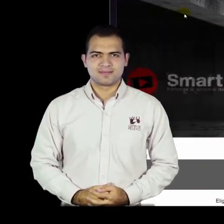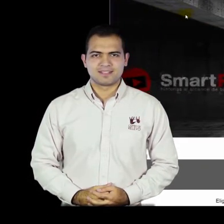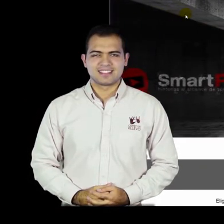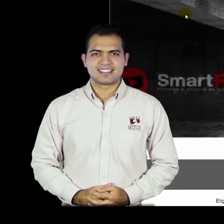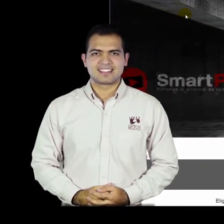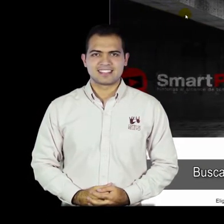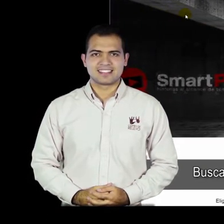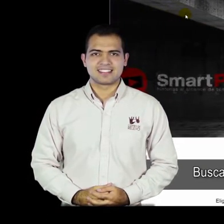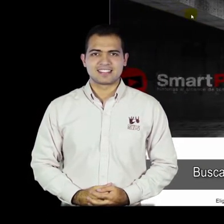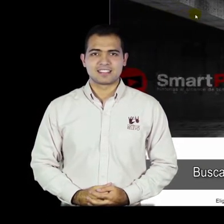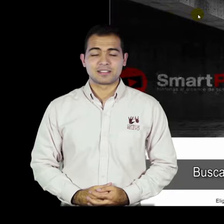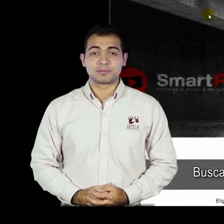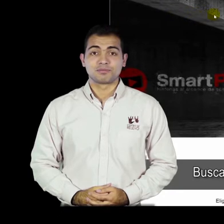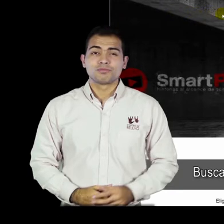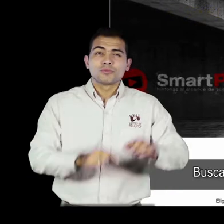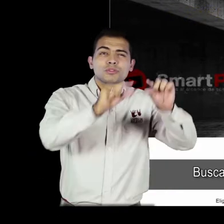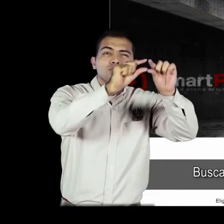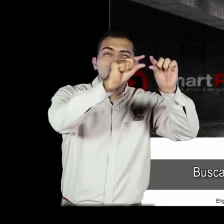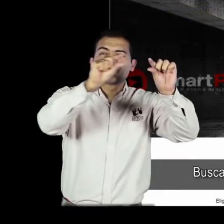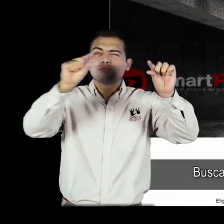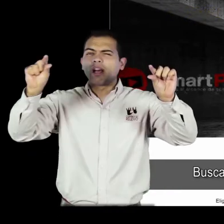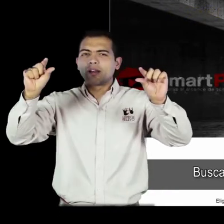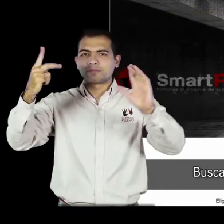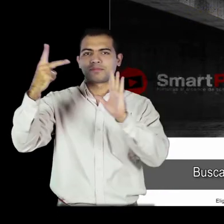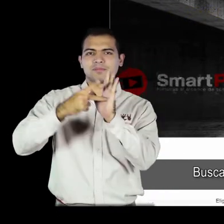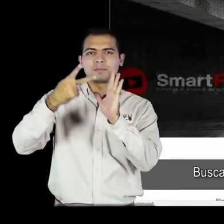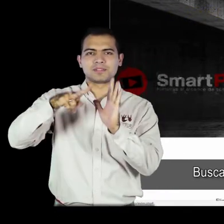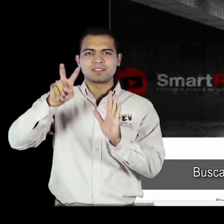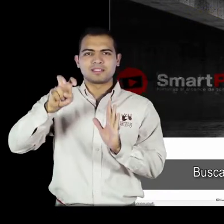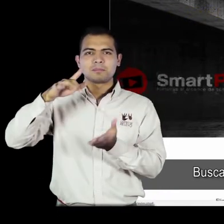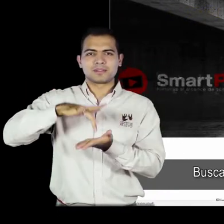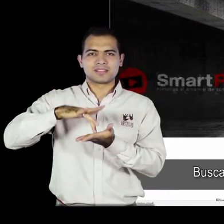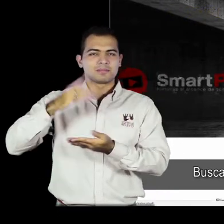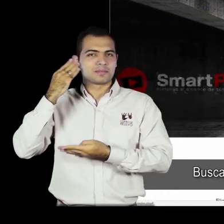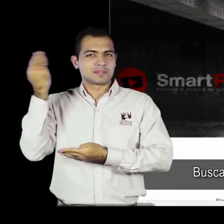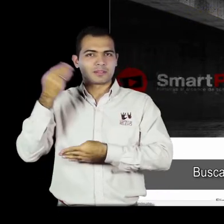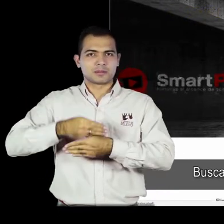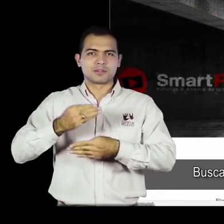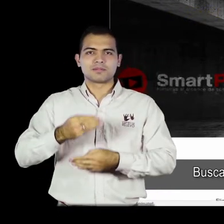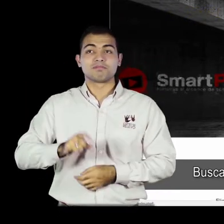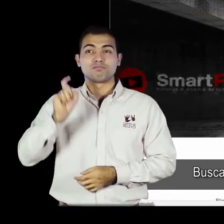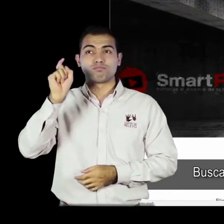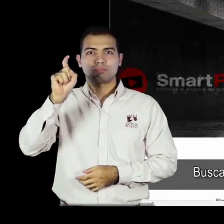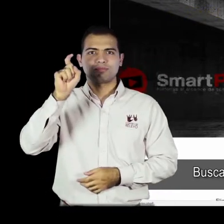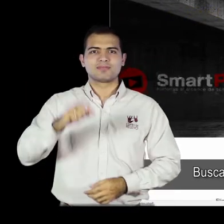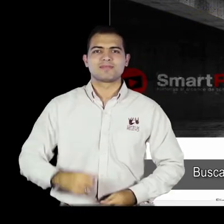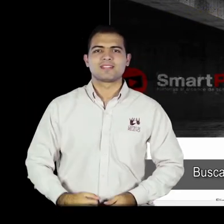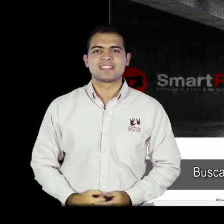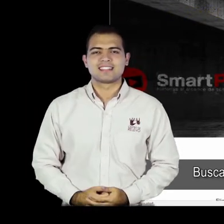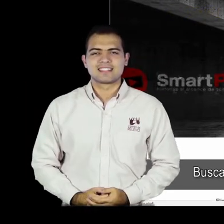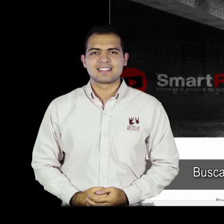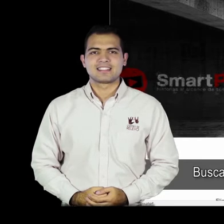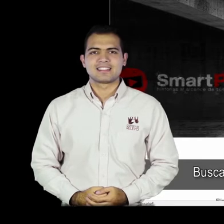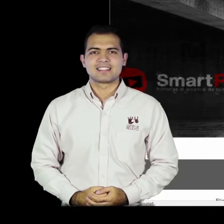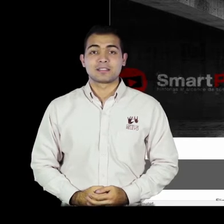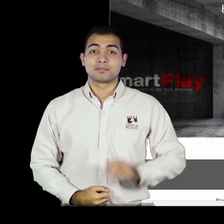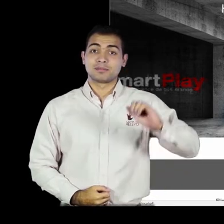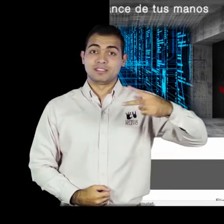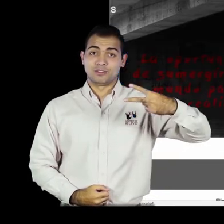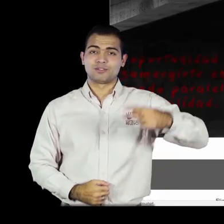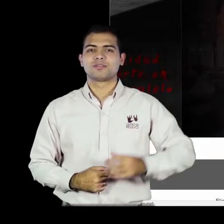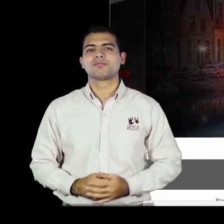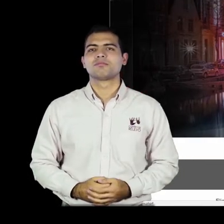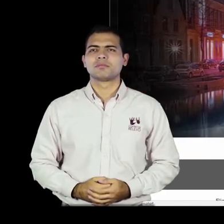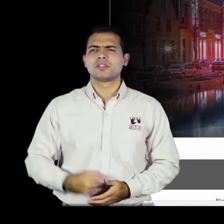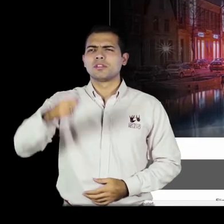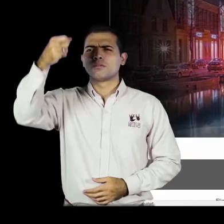www.smartfilms.com.co. Busca en la barra de menú el botón Participa en Smart Films 2017.